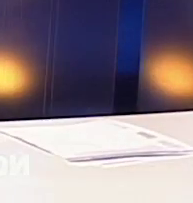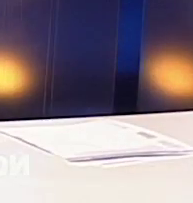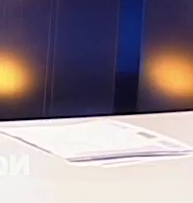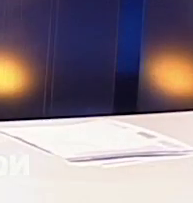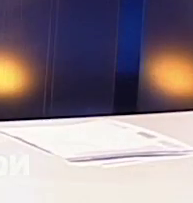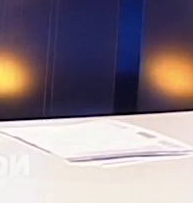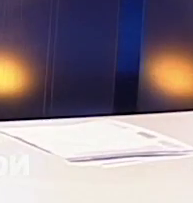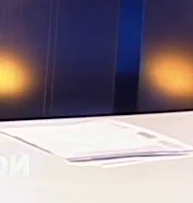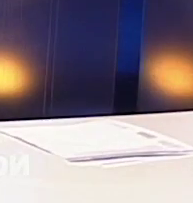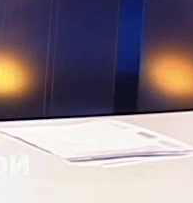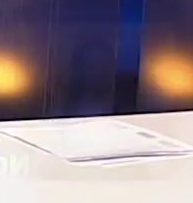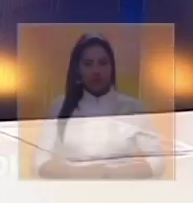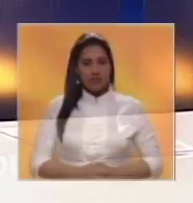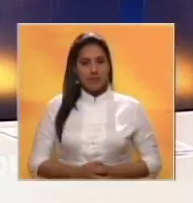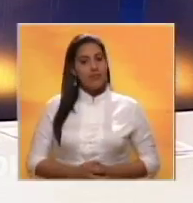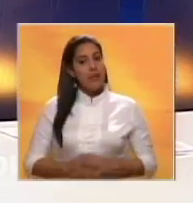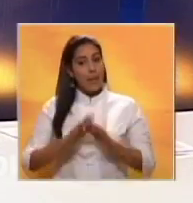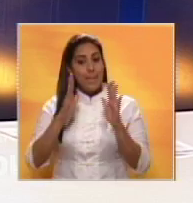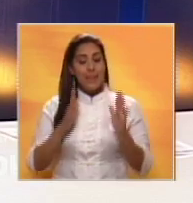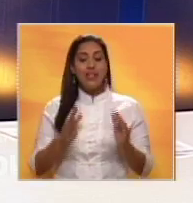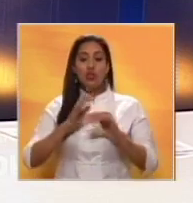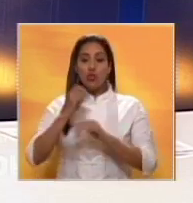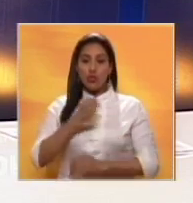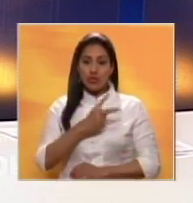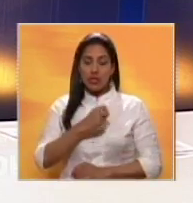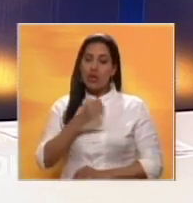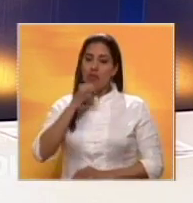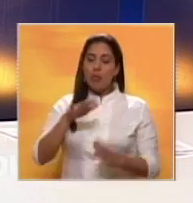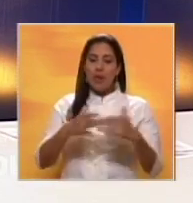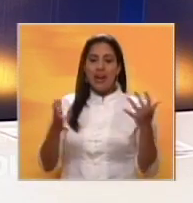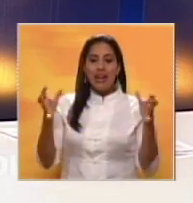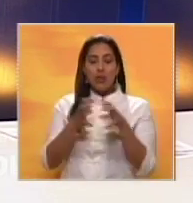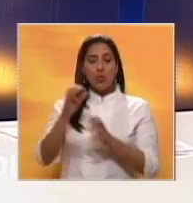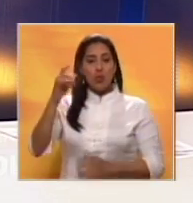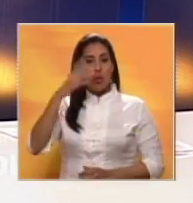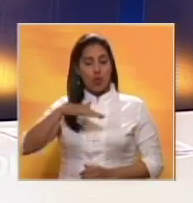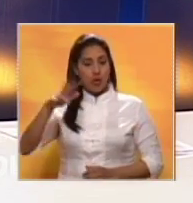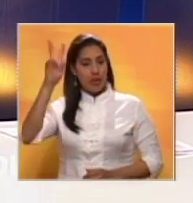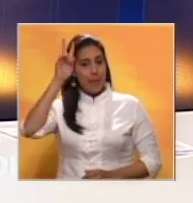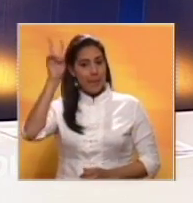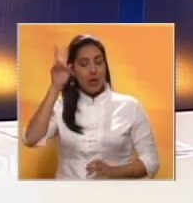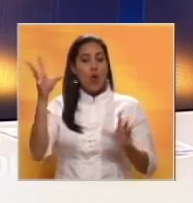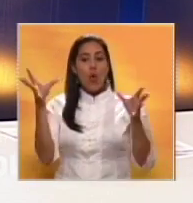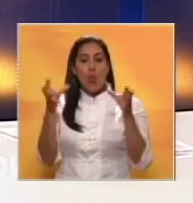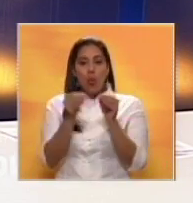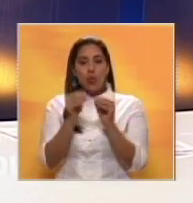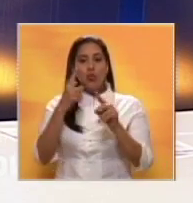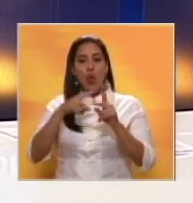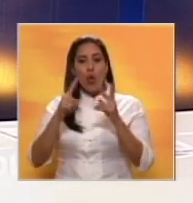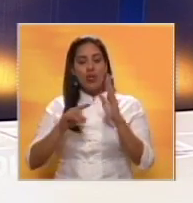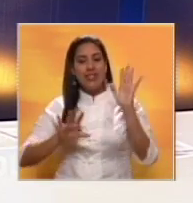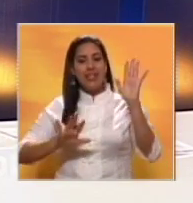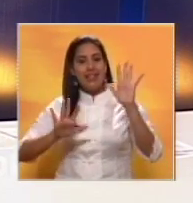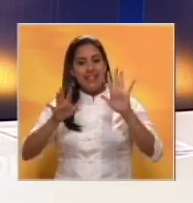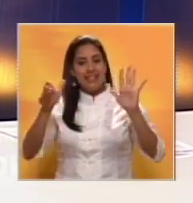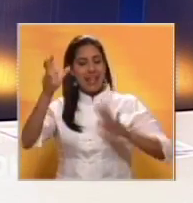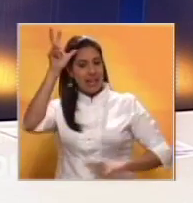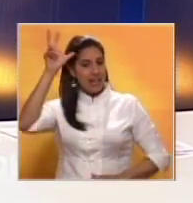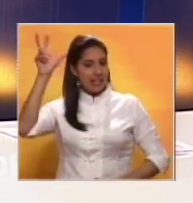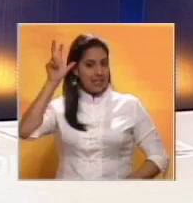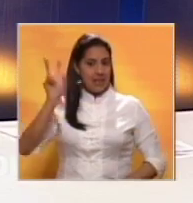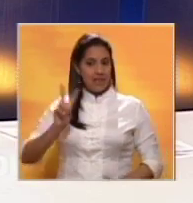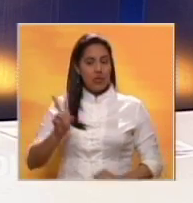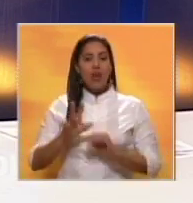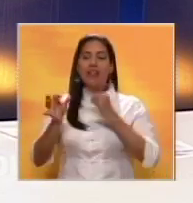El ministro de Relaciones Exteriores de Chile, Heraldo Muñoz, quien se reunió en Lima con otros 16 cancilleres para tratar la situación de